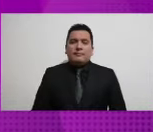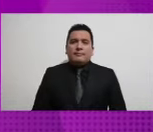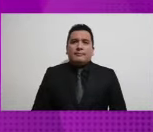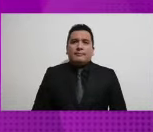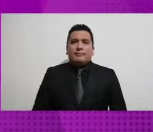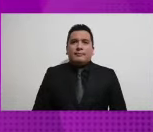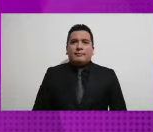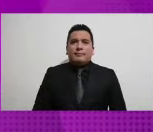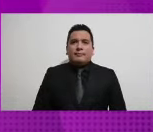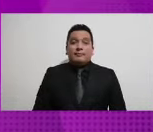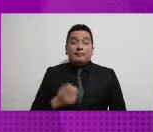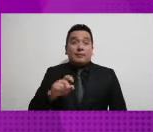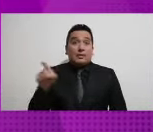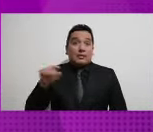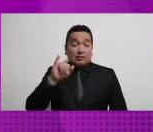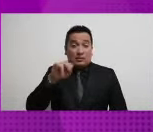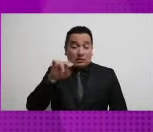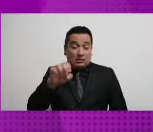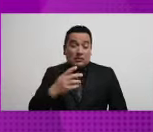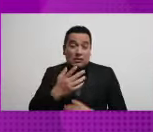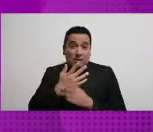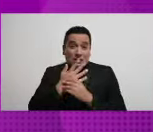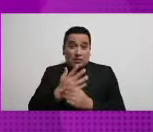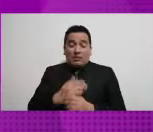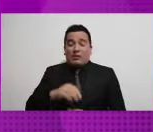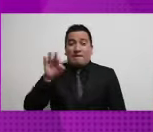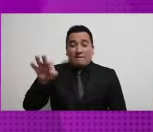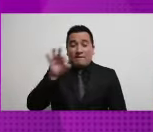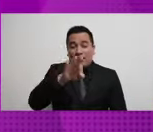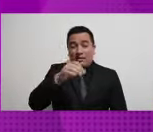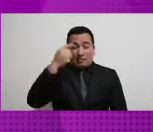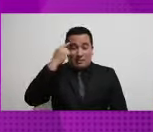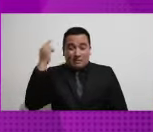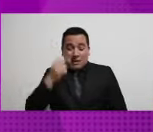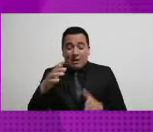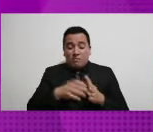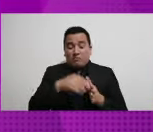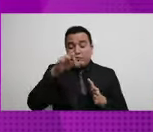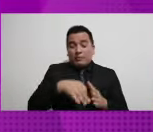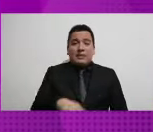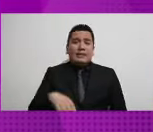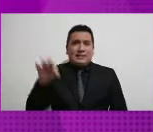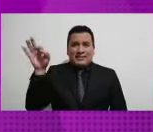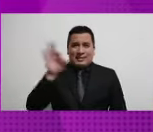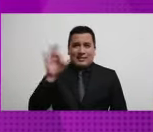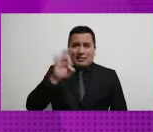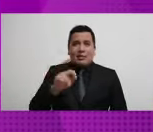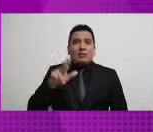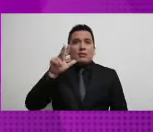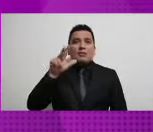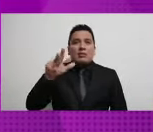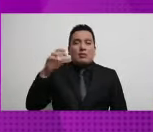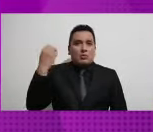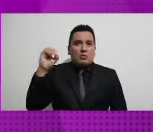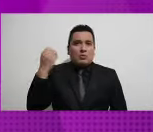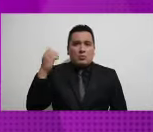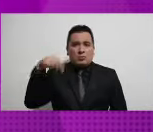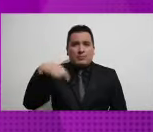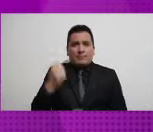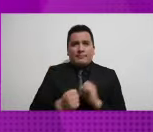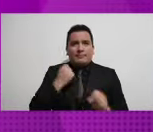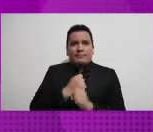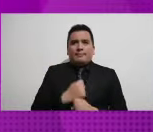Electoral ha señalado como fecha probable para el día de la jornada electoral en Coahuila el día 18 de octubre